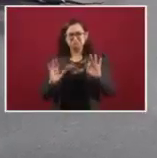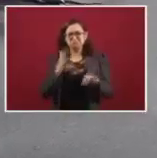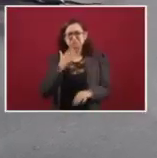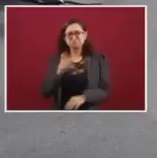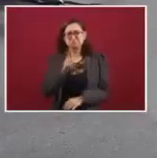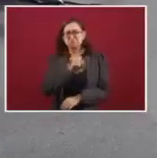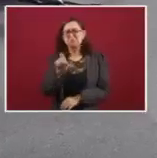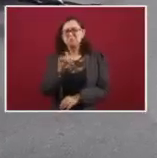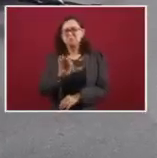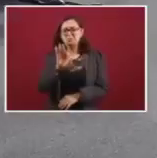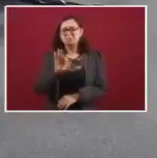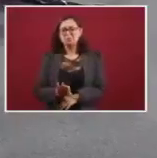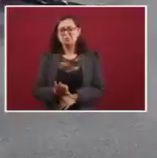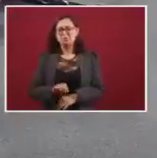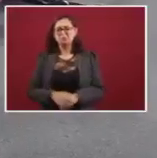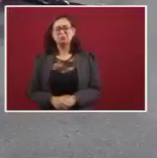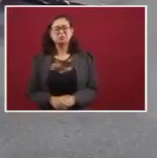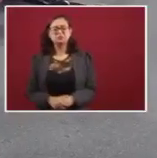100.